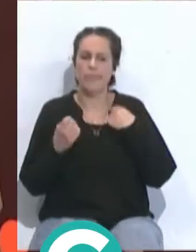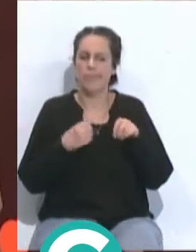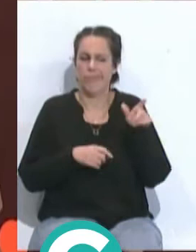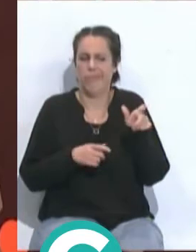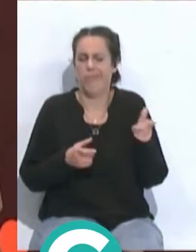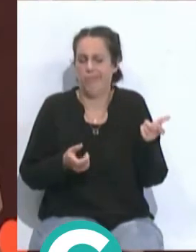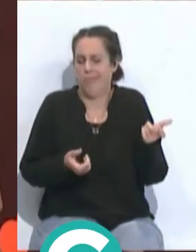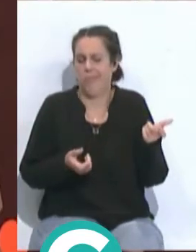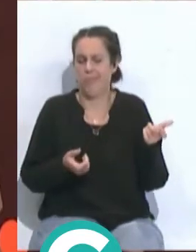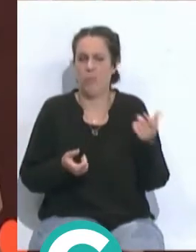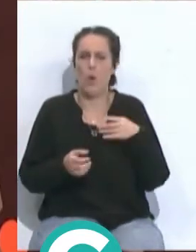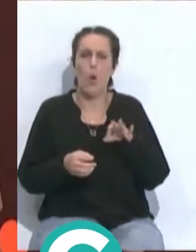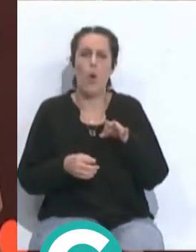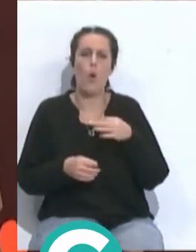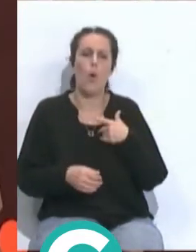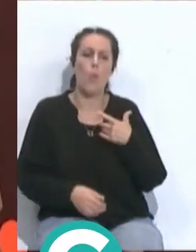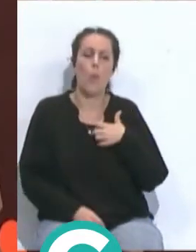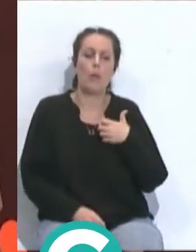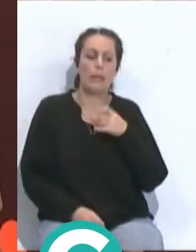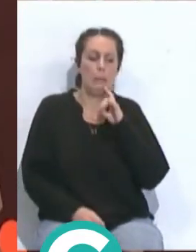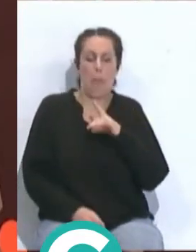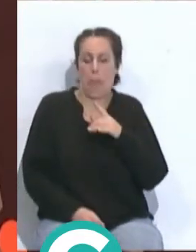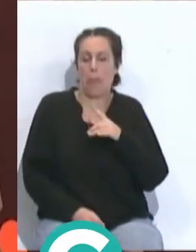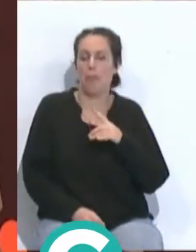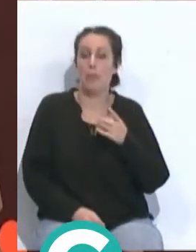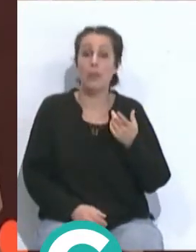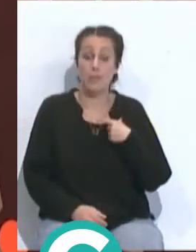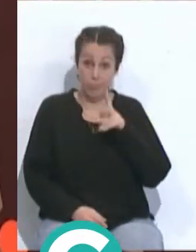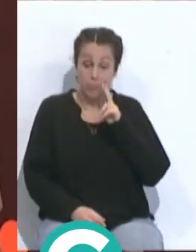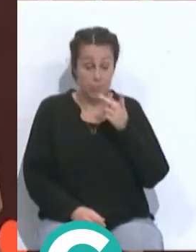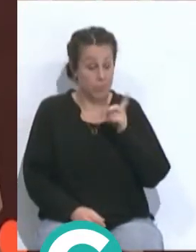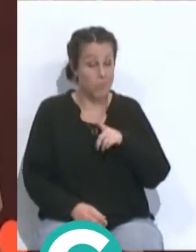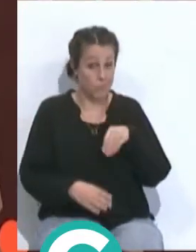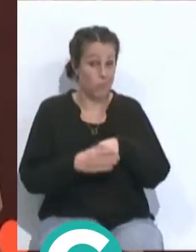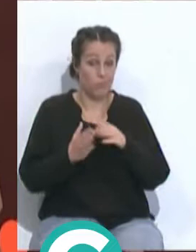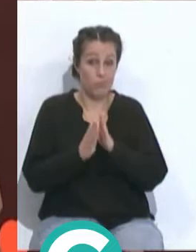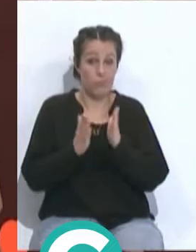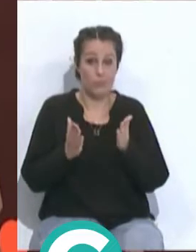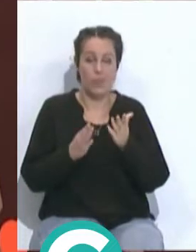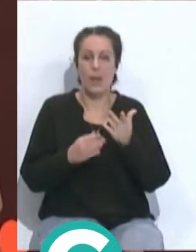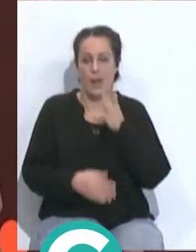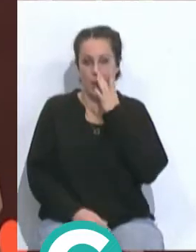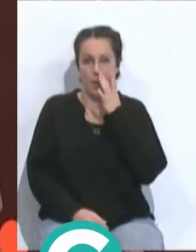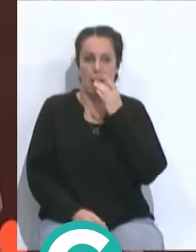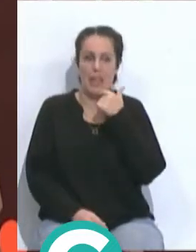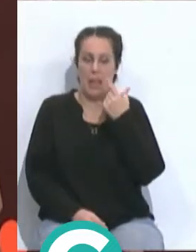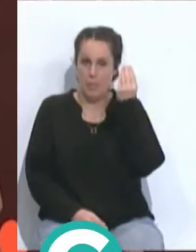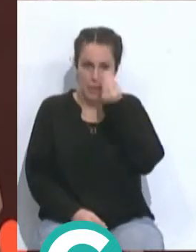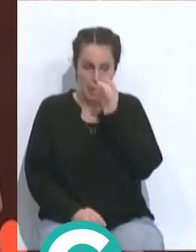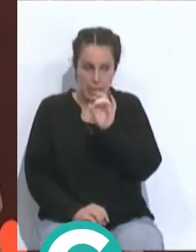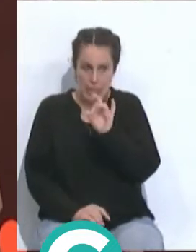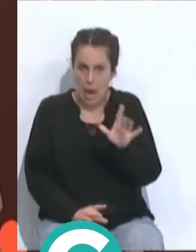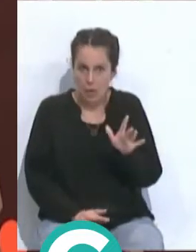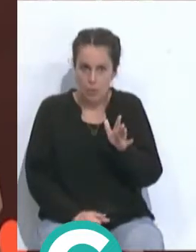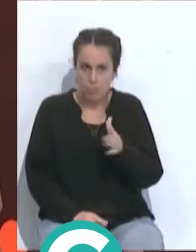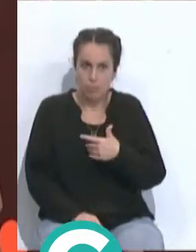que pudiera tener o a quien pudiera indignar, ¿no? Y eso es algo que también hemos visto. Sí. Sus obras de carnaval, el decir lo que piensa